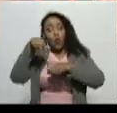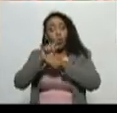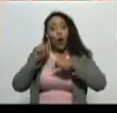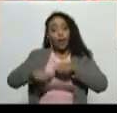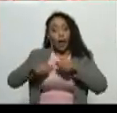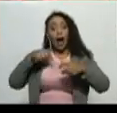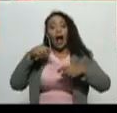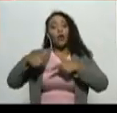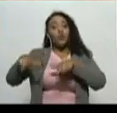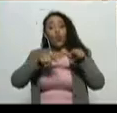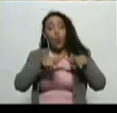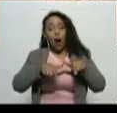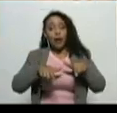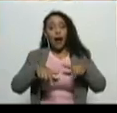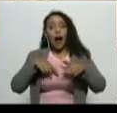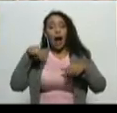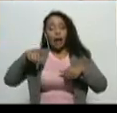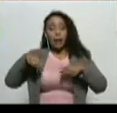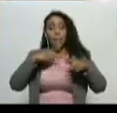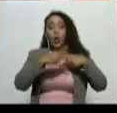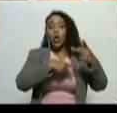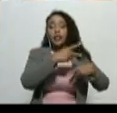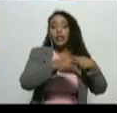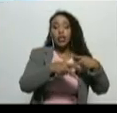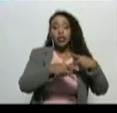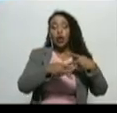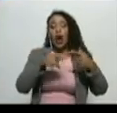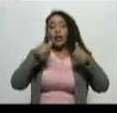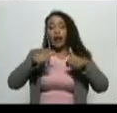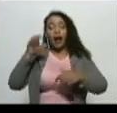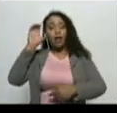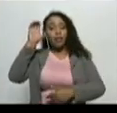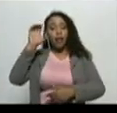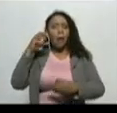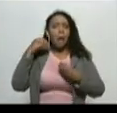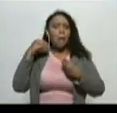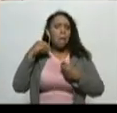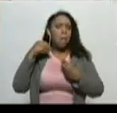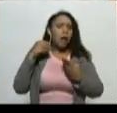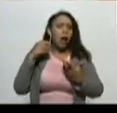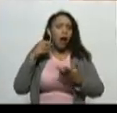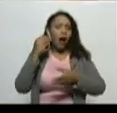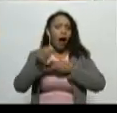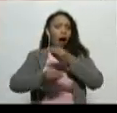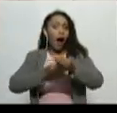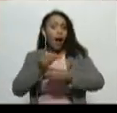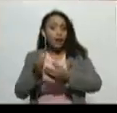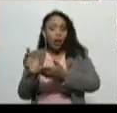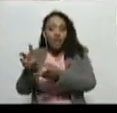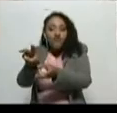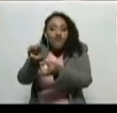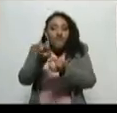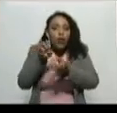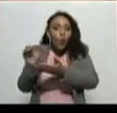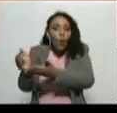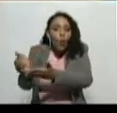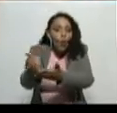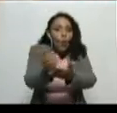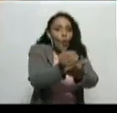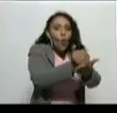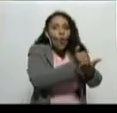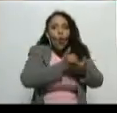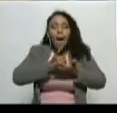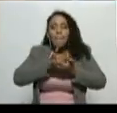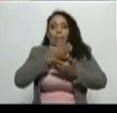proceso de planificación que se está realizando a nivel del Estado para así generar y recaudar fondos, que esto lleve a la mejora